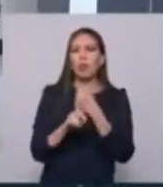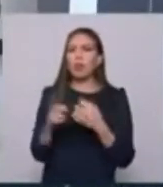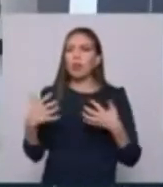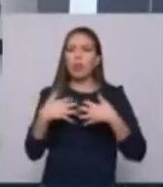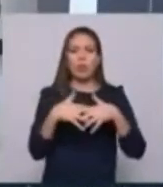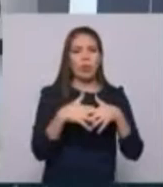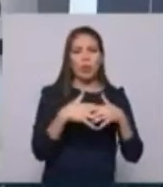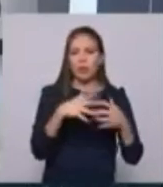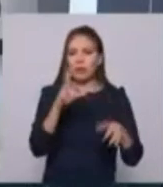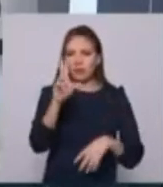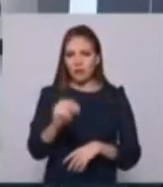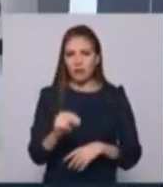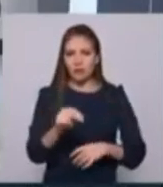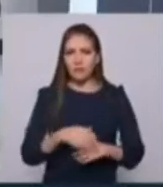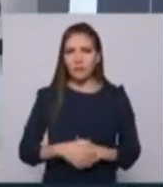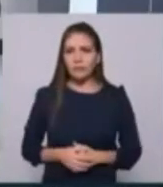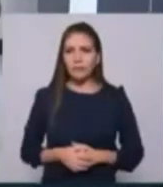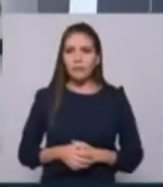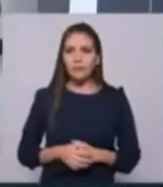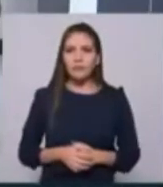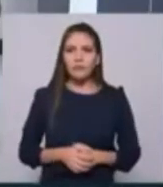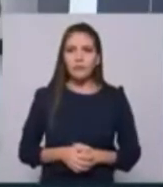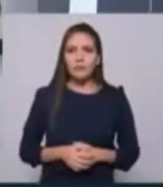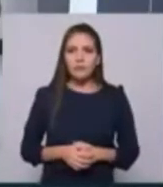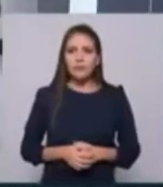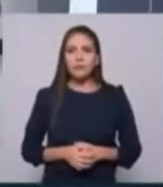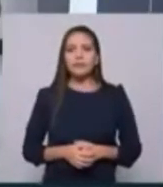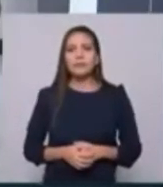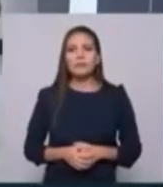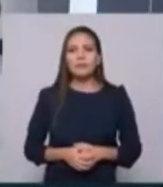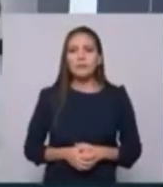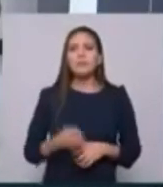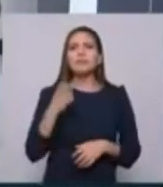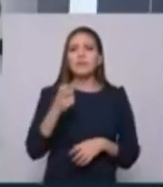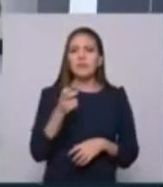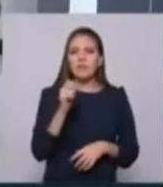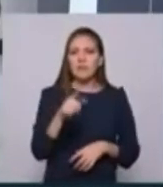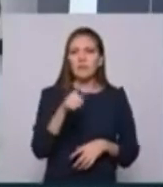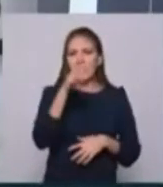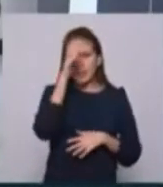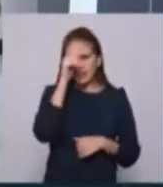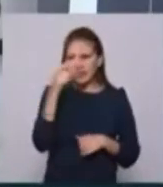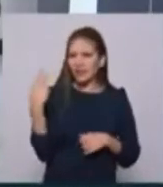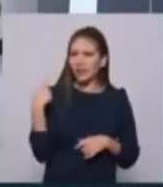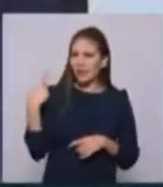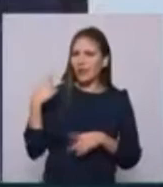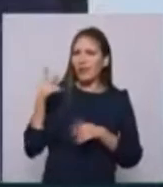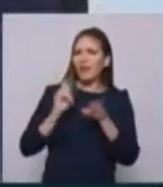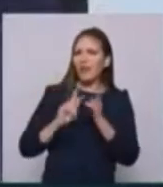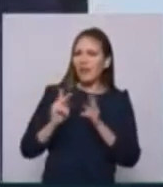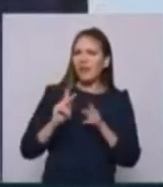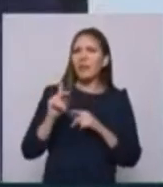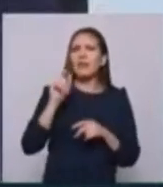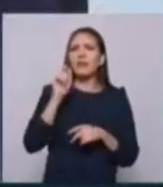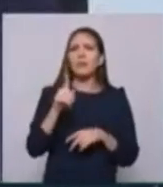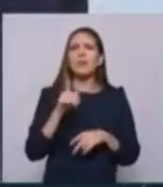resaltar. Y que ahí fue donde comenzó todo este asunto que de pronto nos generaba estas complicaciones. ¿Recuerdas, Juan, que hablábamos, bueno, por qué